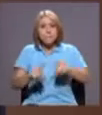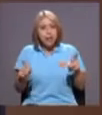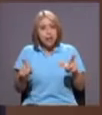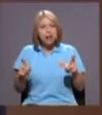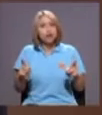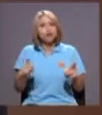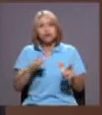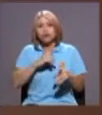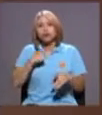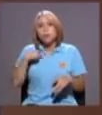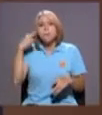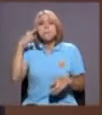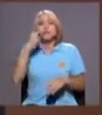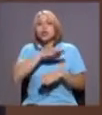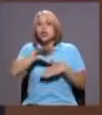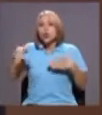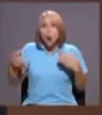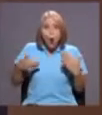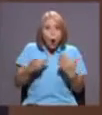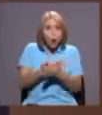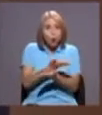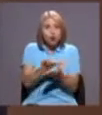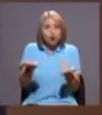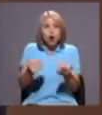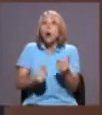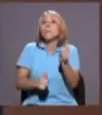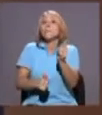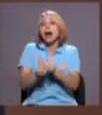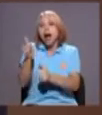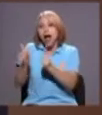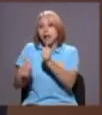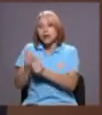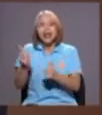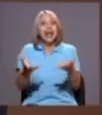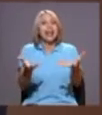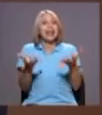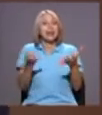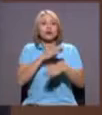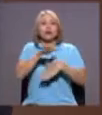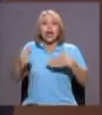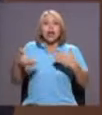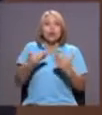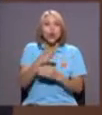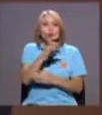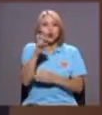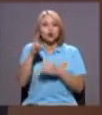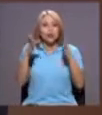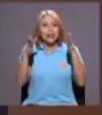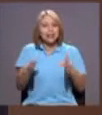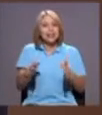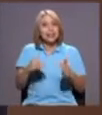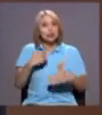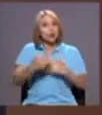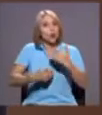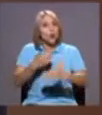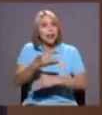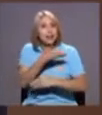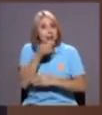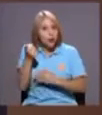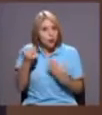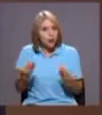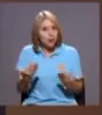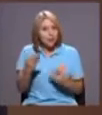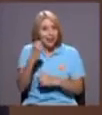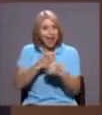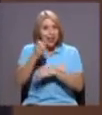que por lo menos la grandísima mayoría, queremos que a todos los costarricenses nos vaya un poquito mejor cada año, y